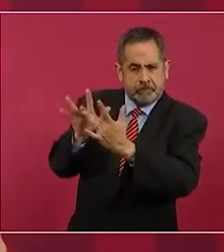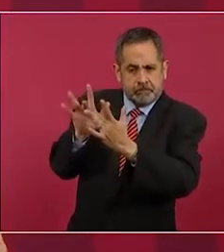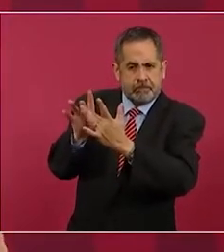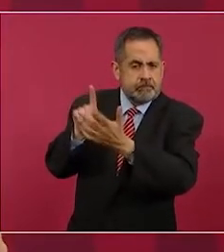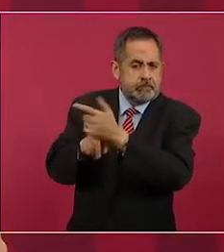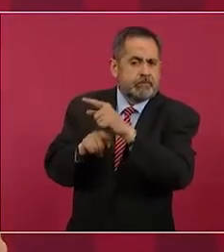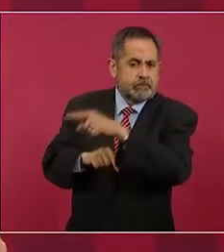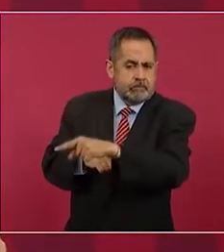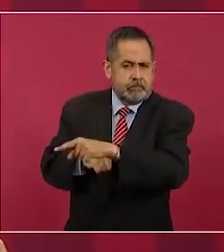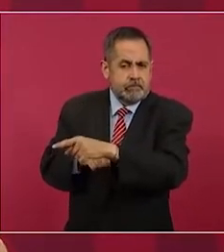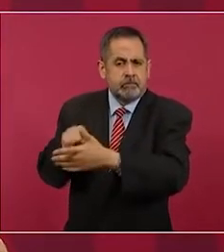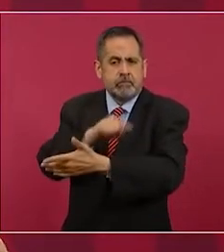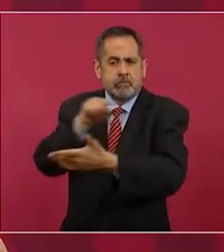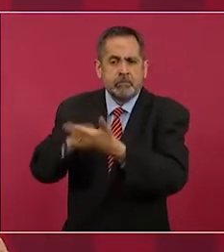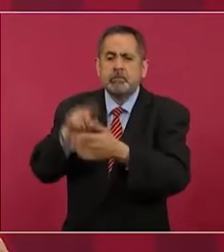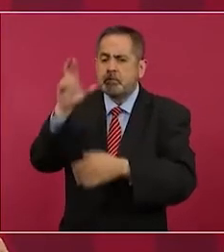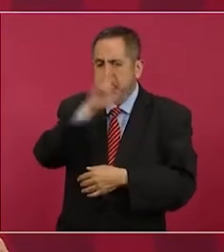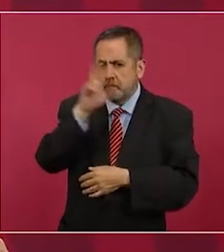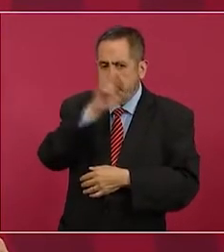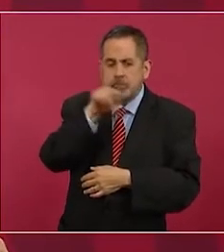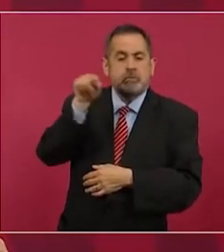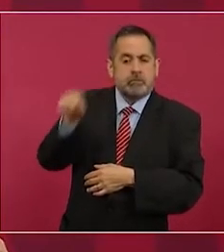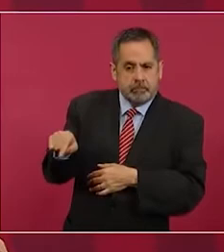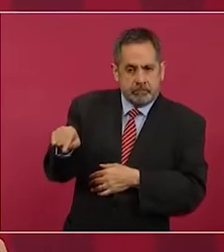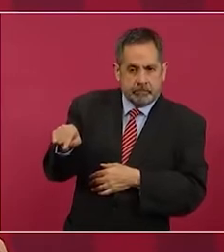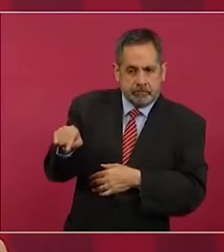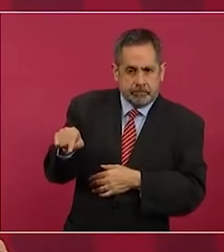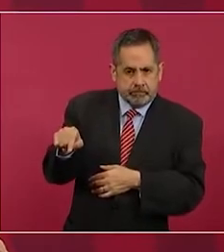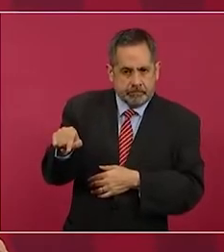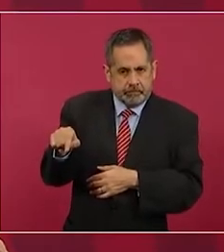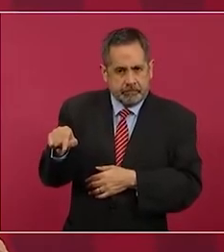de Rusia